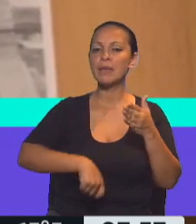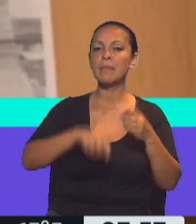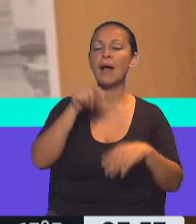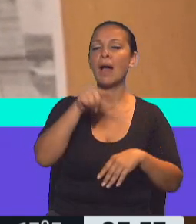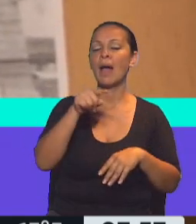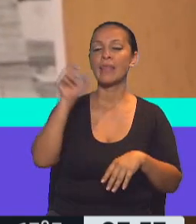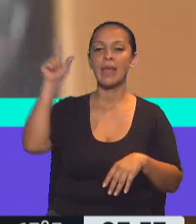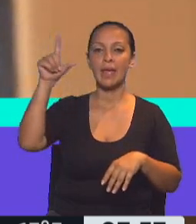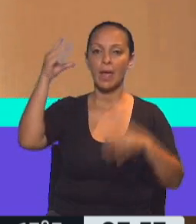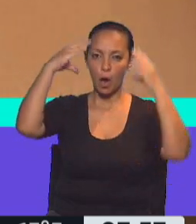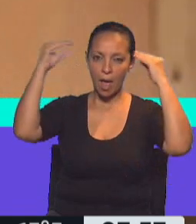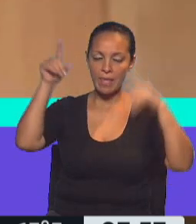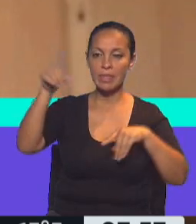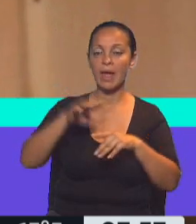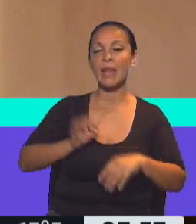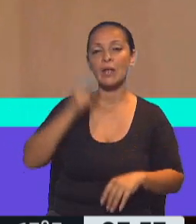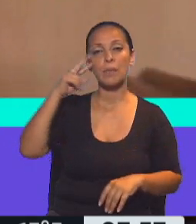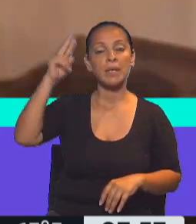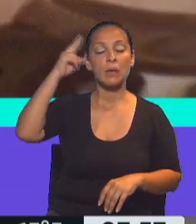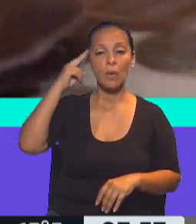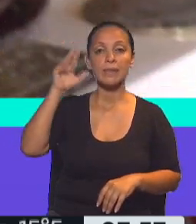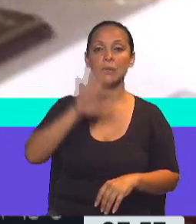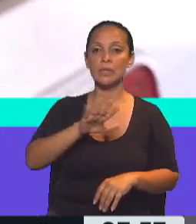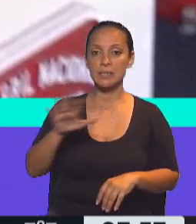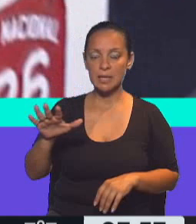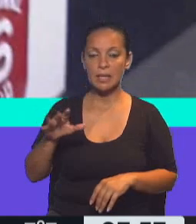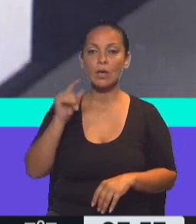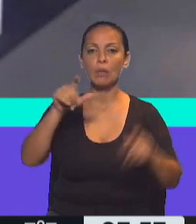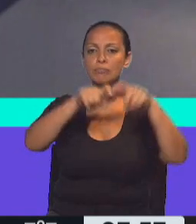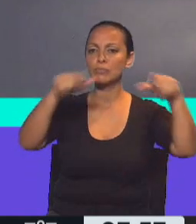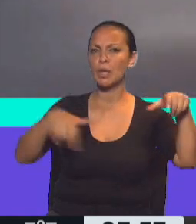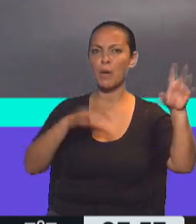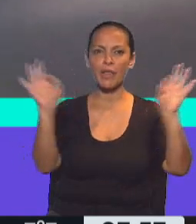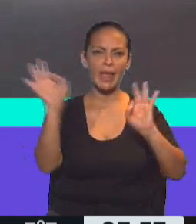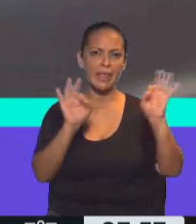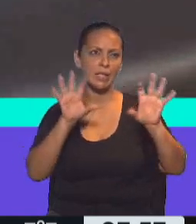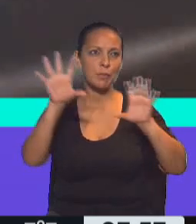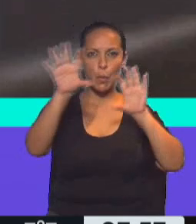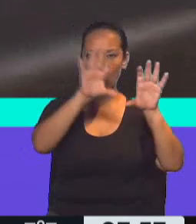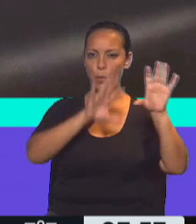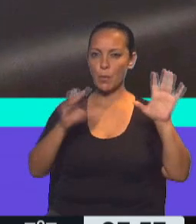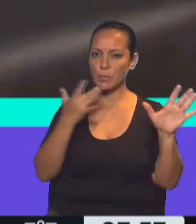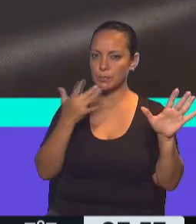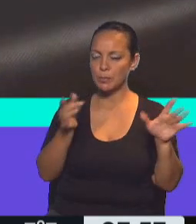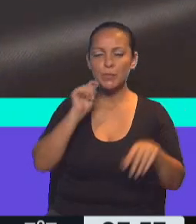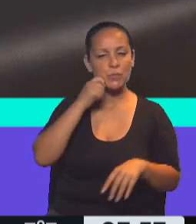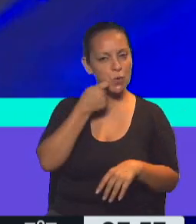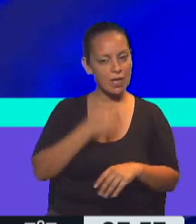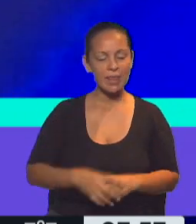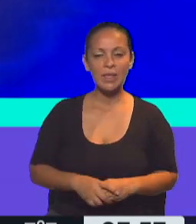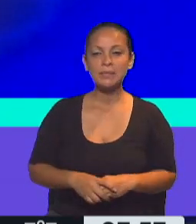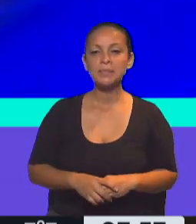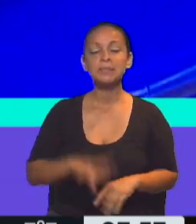firma holandesa. Es del año 1955. Es un coche con mucho detalle y mucha historia y muy lindo para recorrerlo. Otra